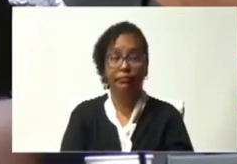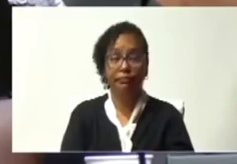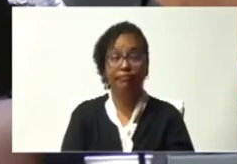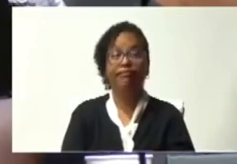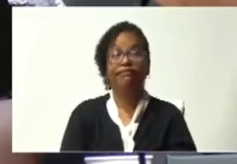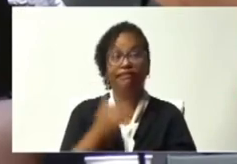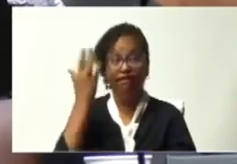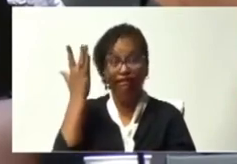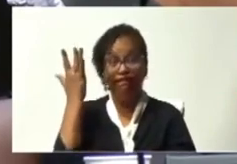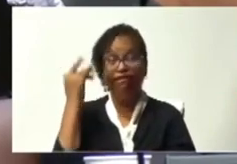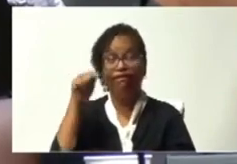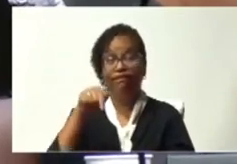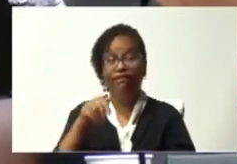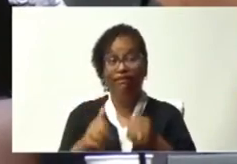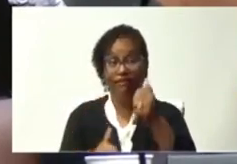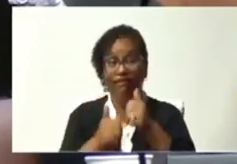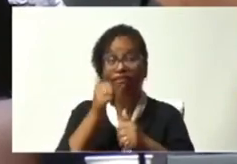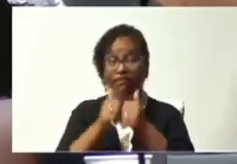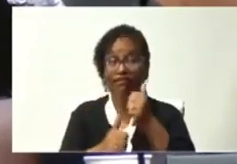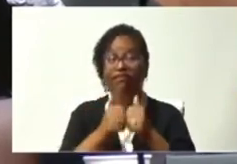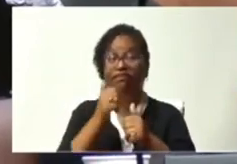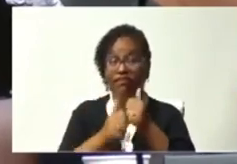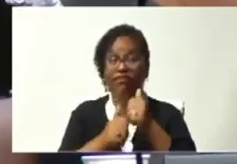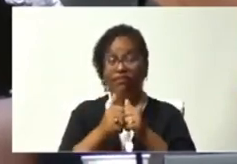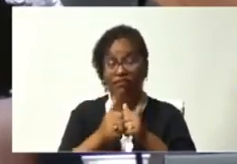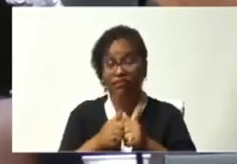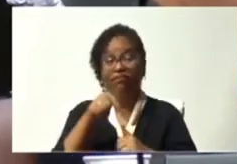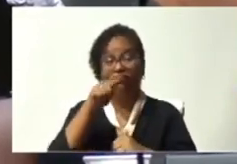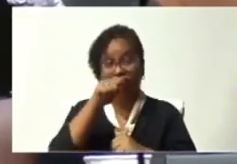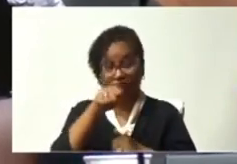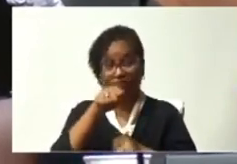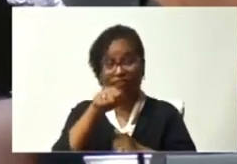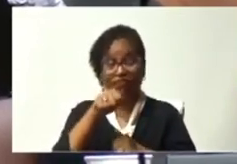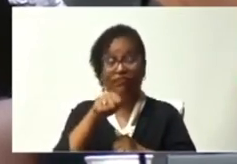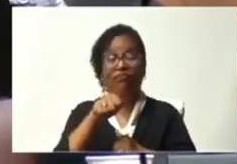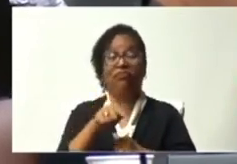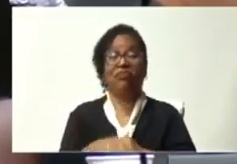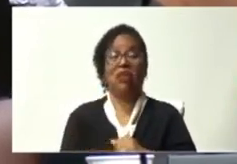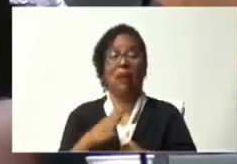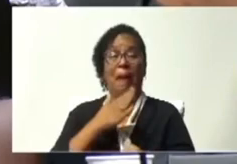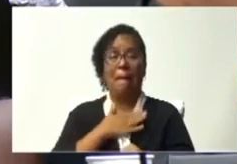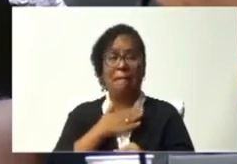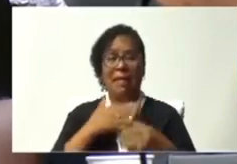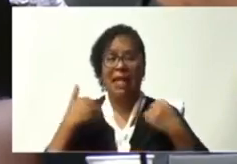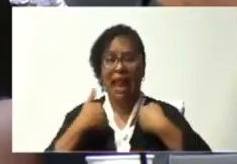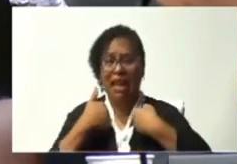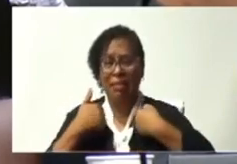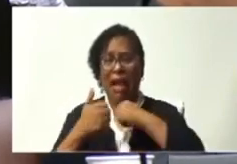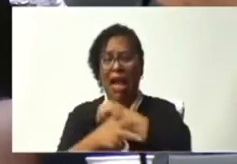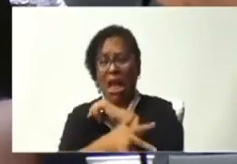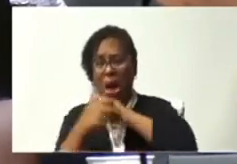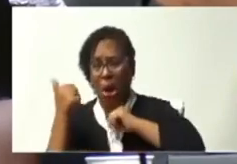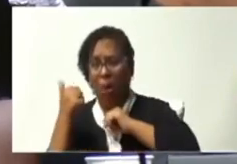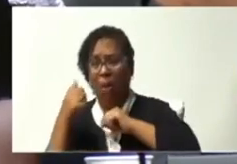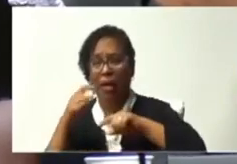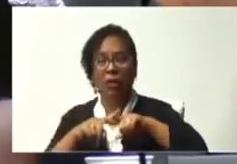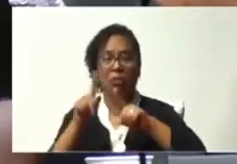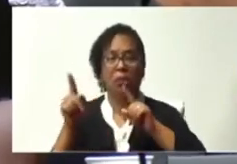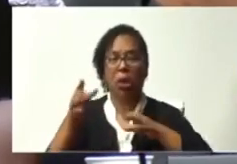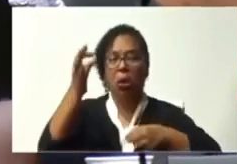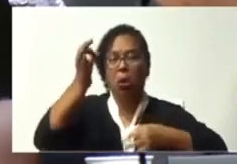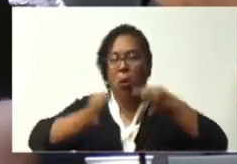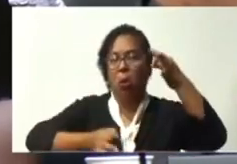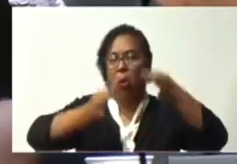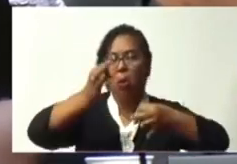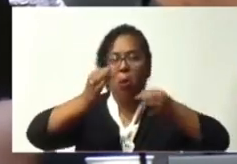ha tenido República Dominicana usted ve los tribunales llenos de demanda llenos de querella y sencillamente los jueces y los